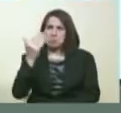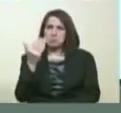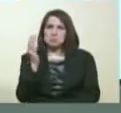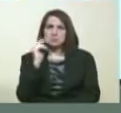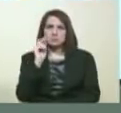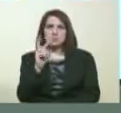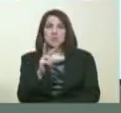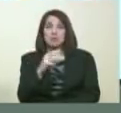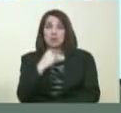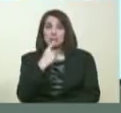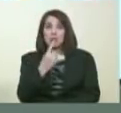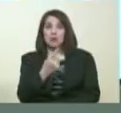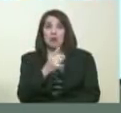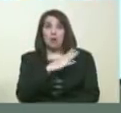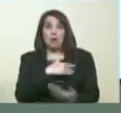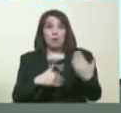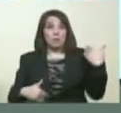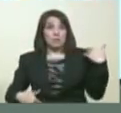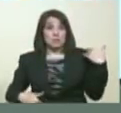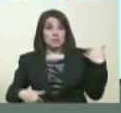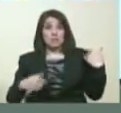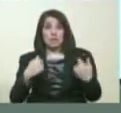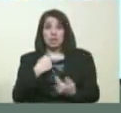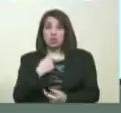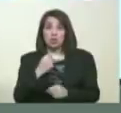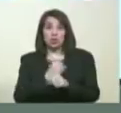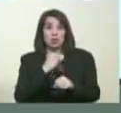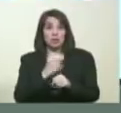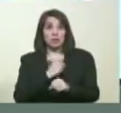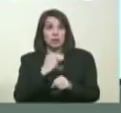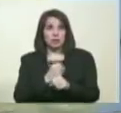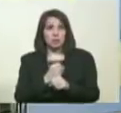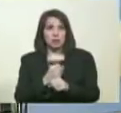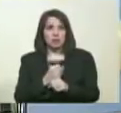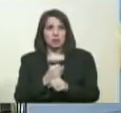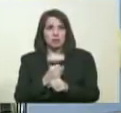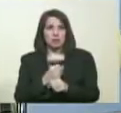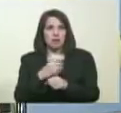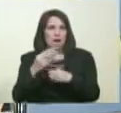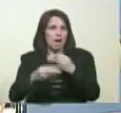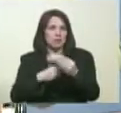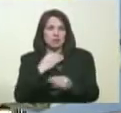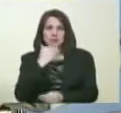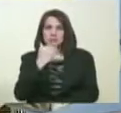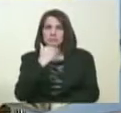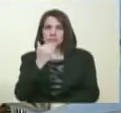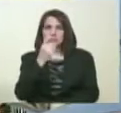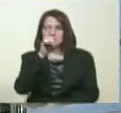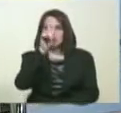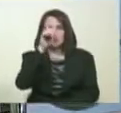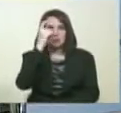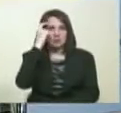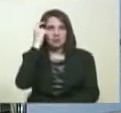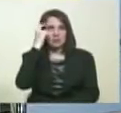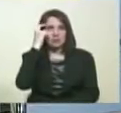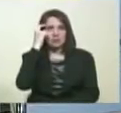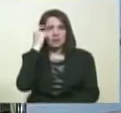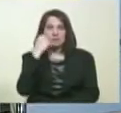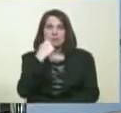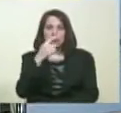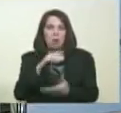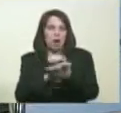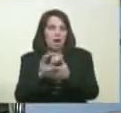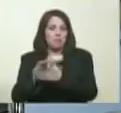Me dijo, presidente, yo trabajaba humildemente en tal cosa. Un día un grupo de amigos míos me dijeron, vámonos